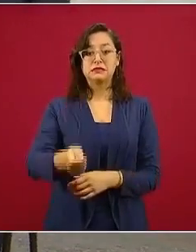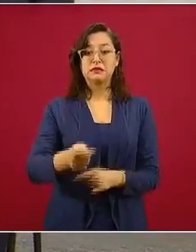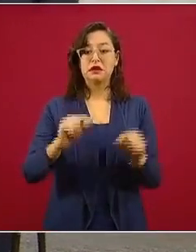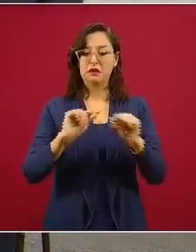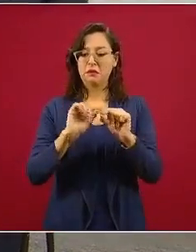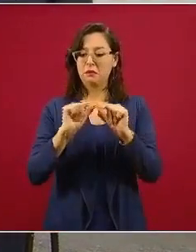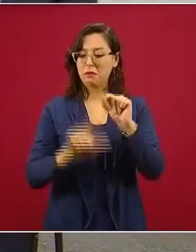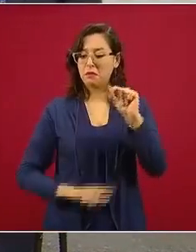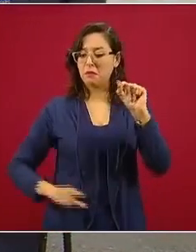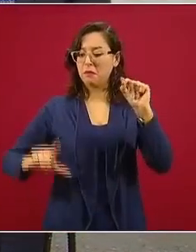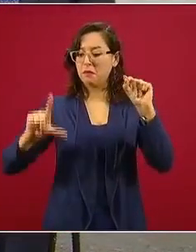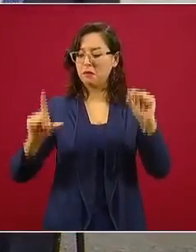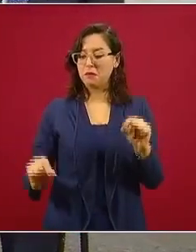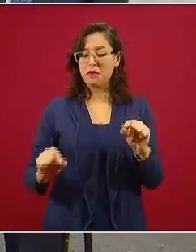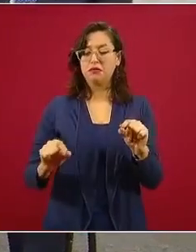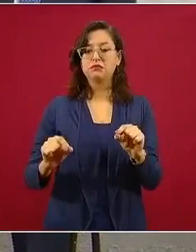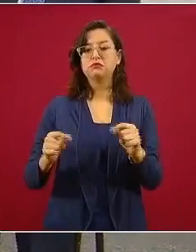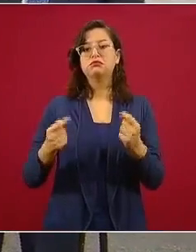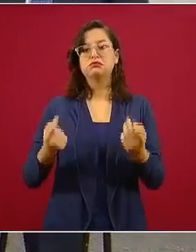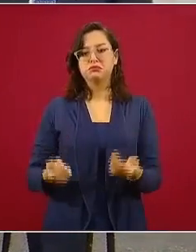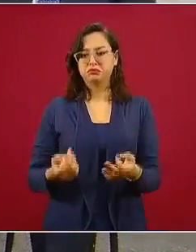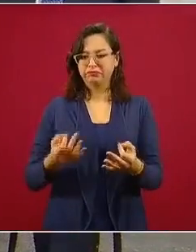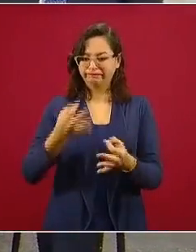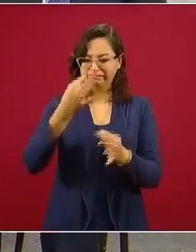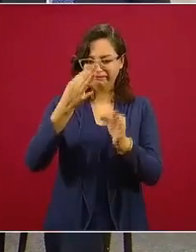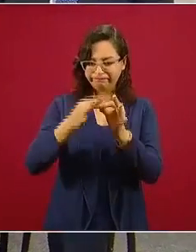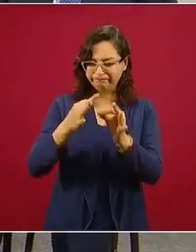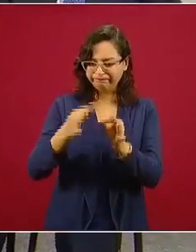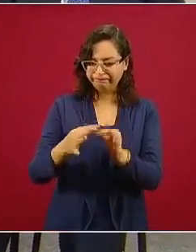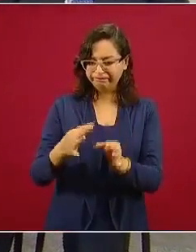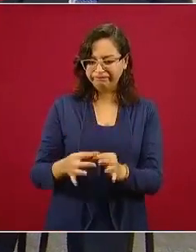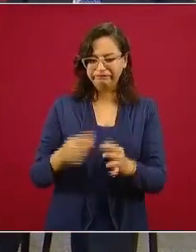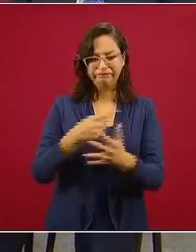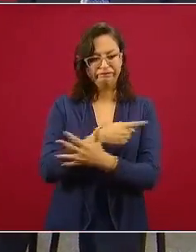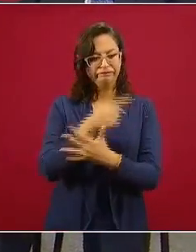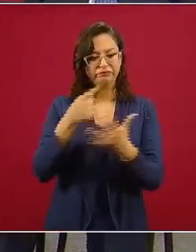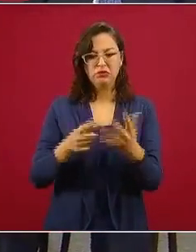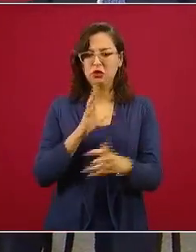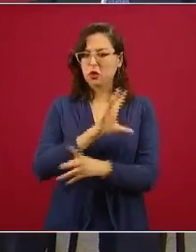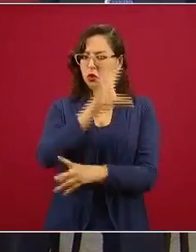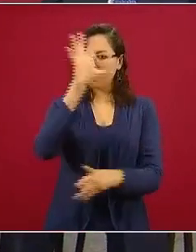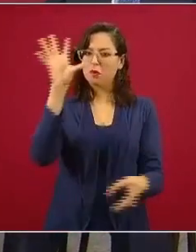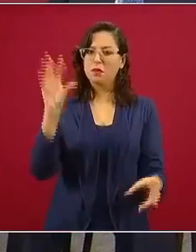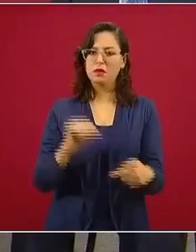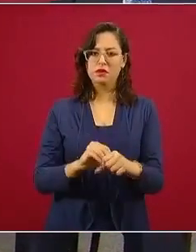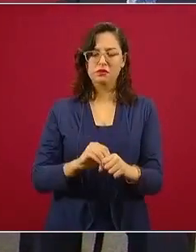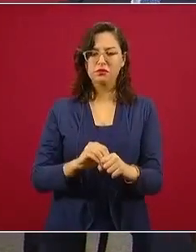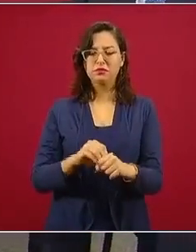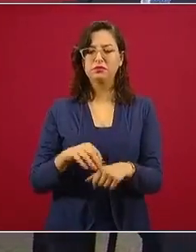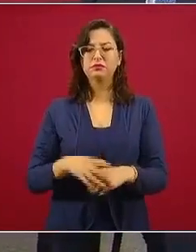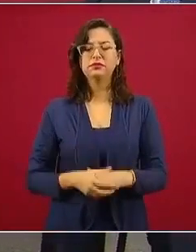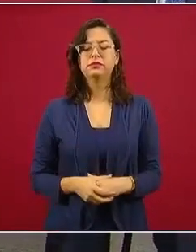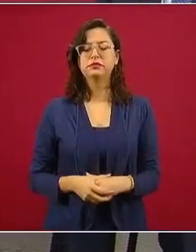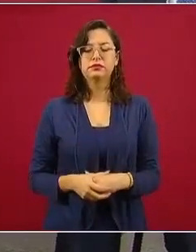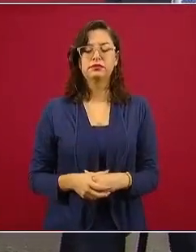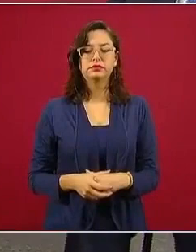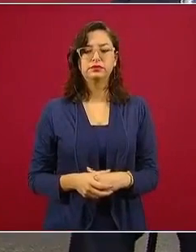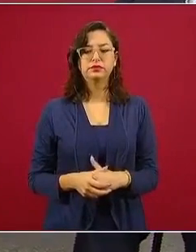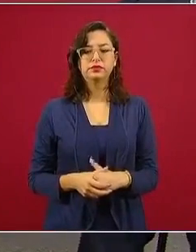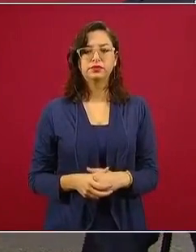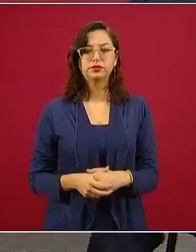y forma. Por eso nos va a